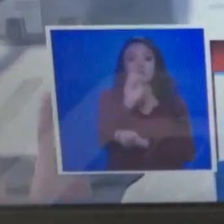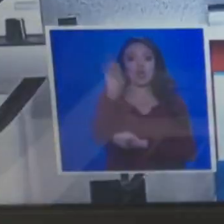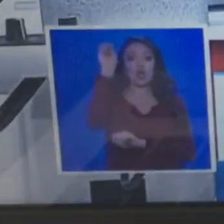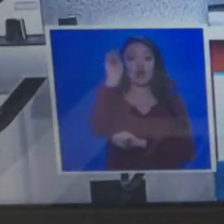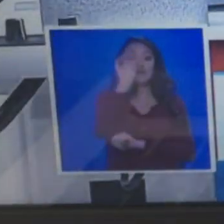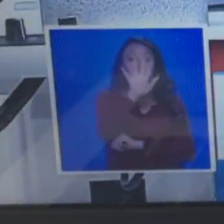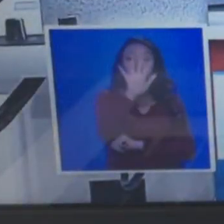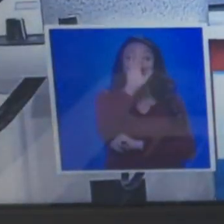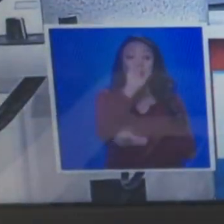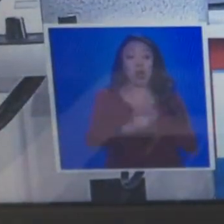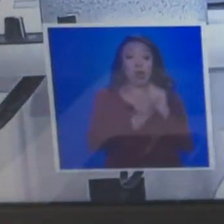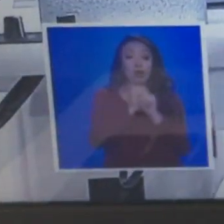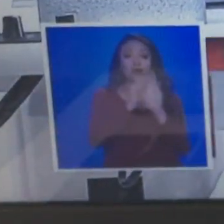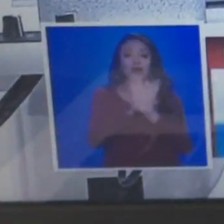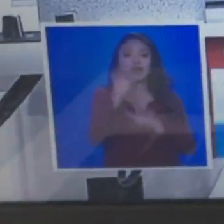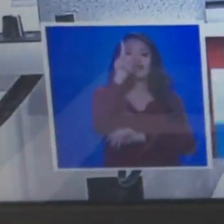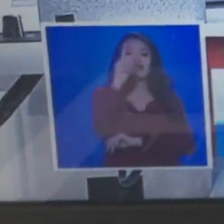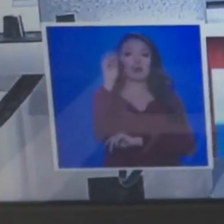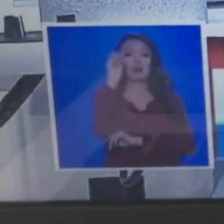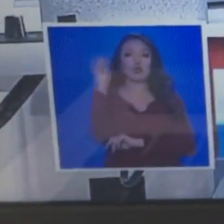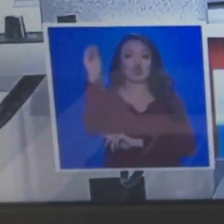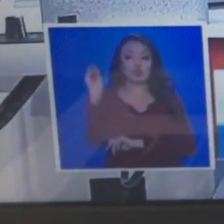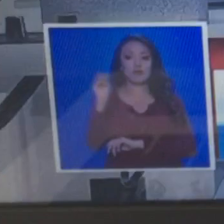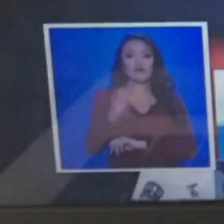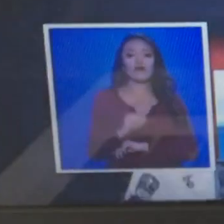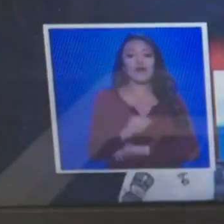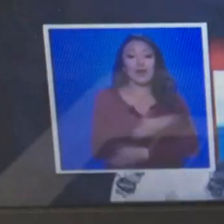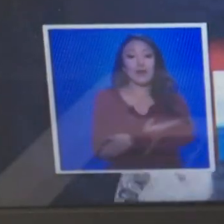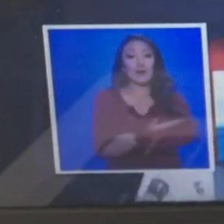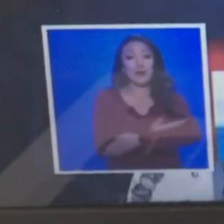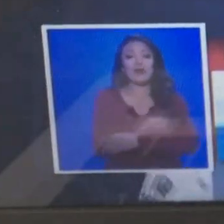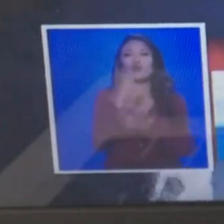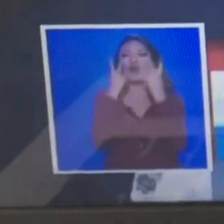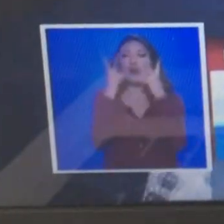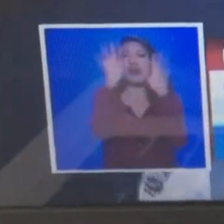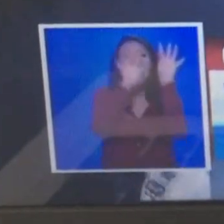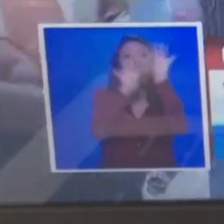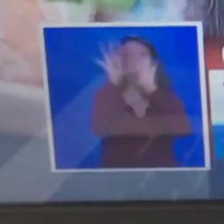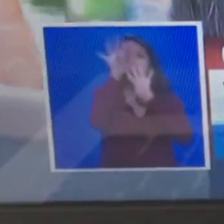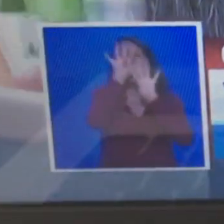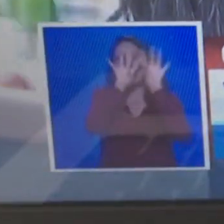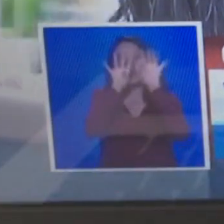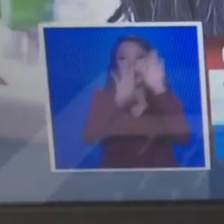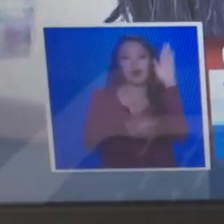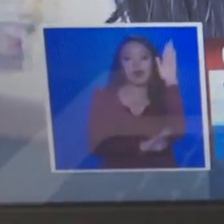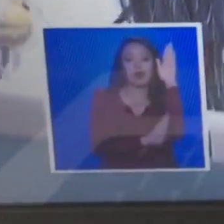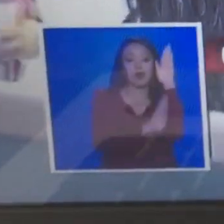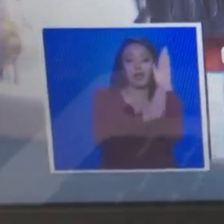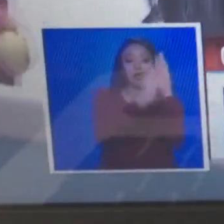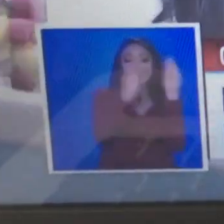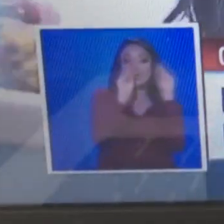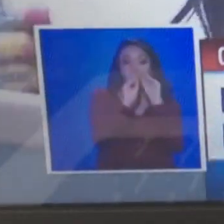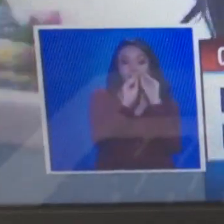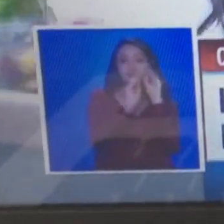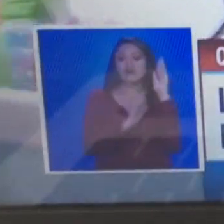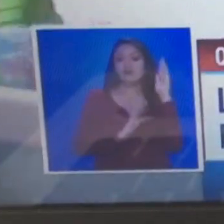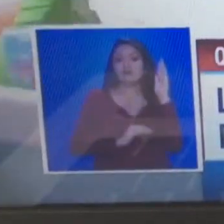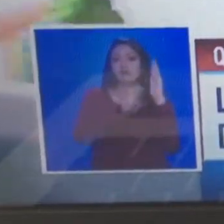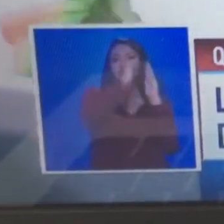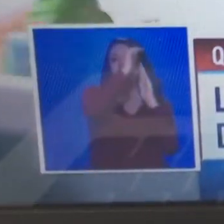100%. Los niños recién nacidos ven bultos nada más, y conforme va creciendo va alcanzando mayor porcentaje